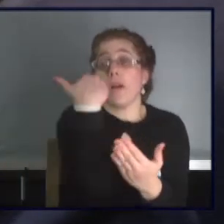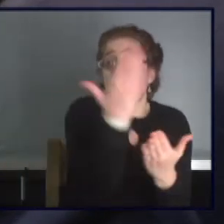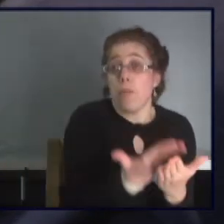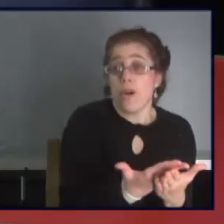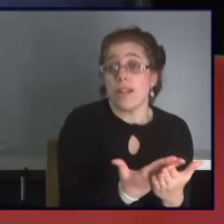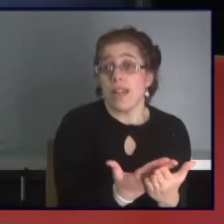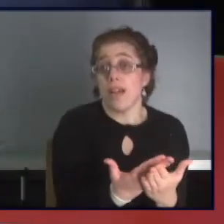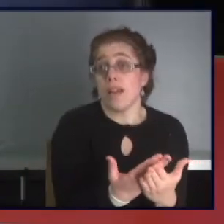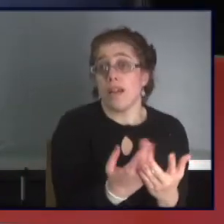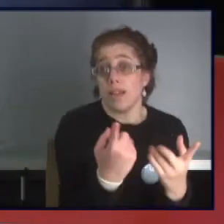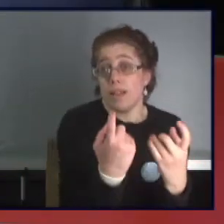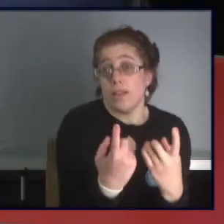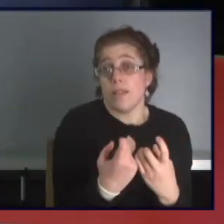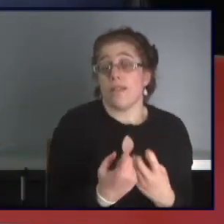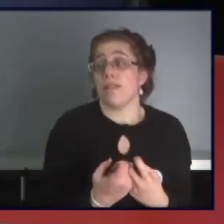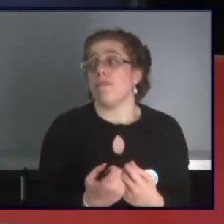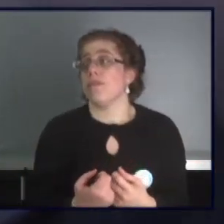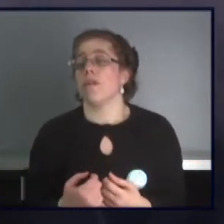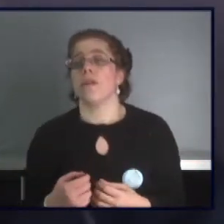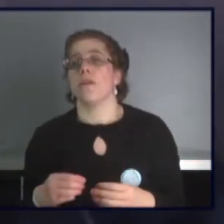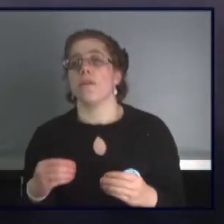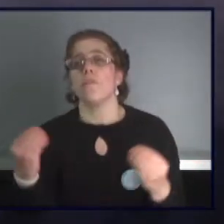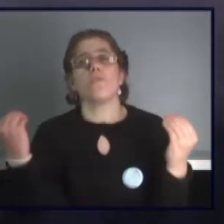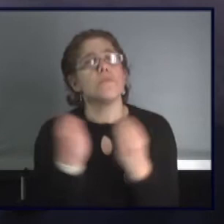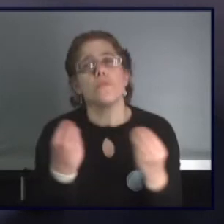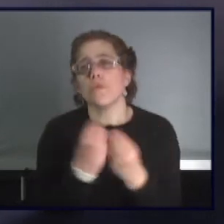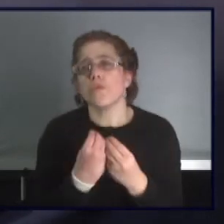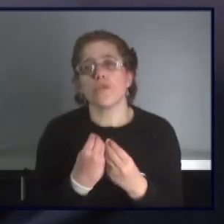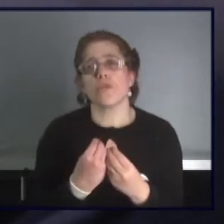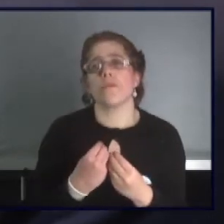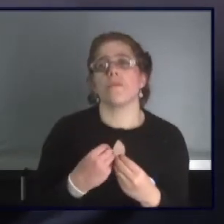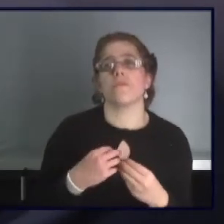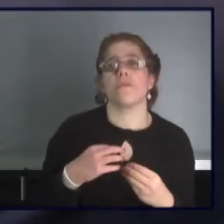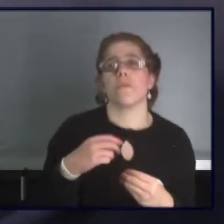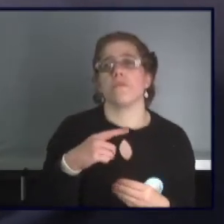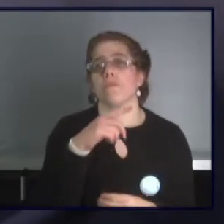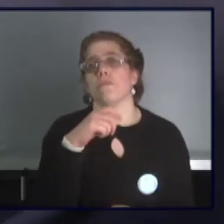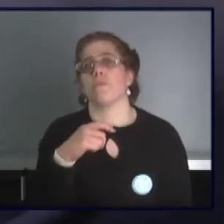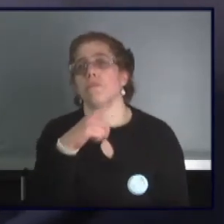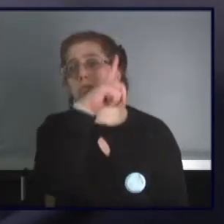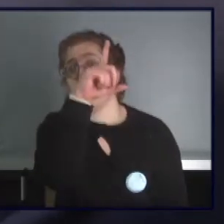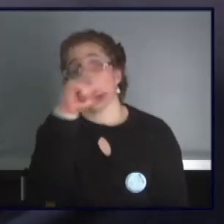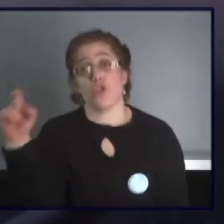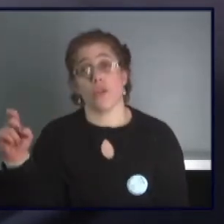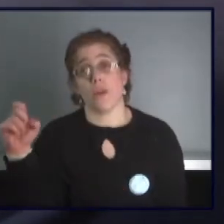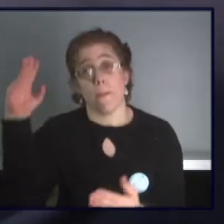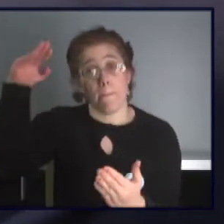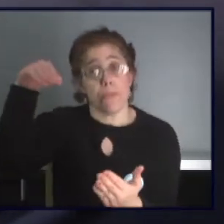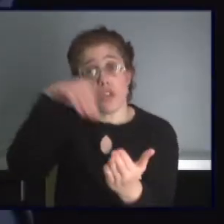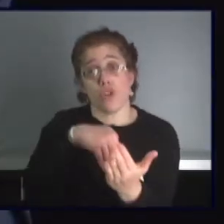que tiene de los sectores más populares 20 millones de pesos mensuales no sé si es mucho o es poco son